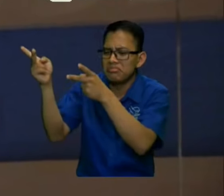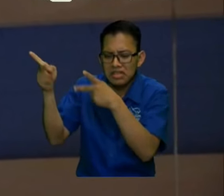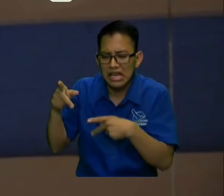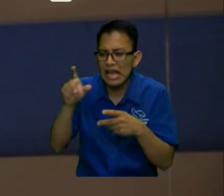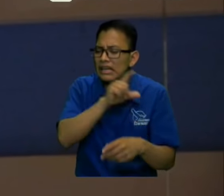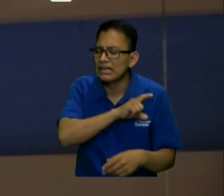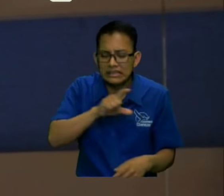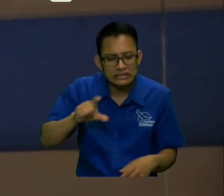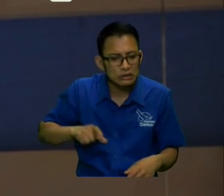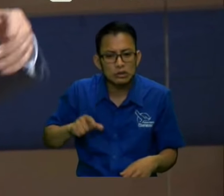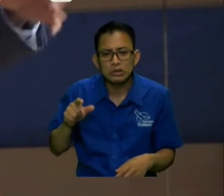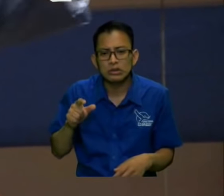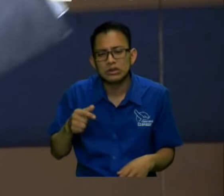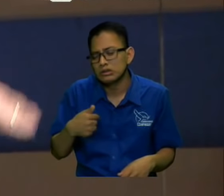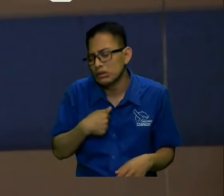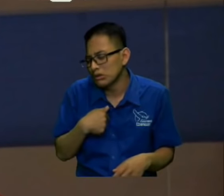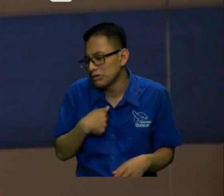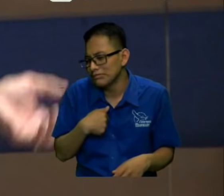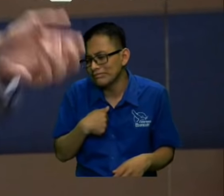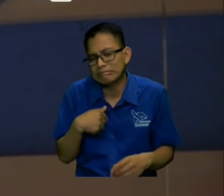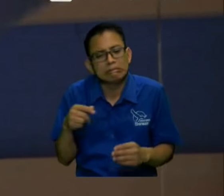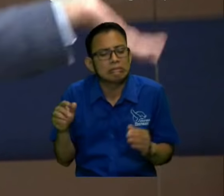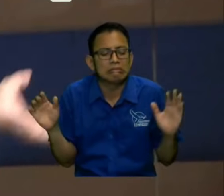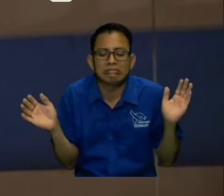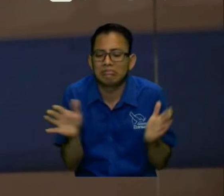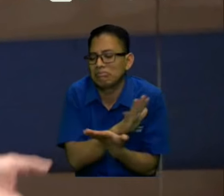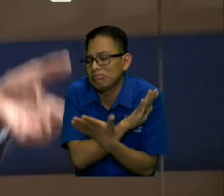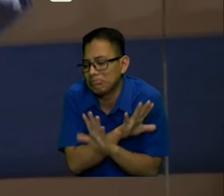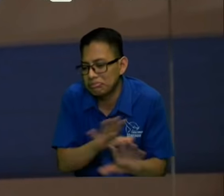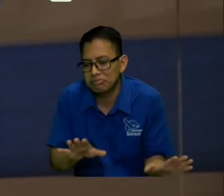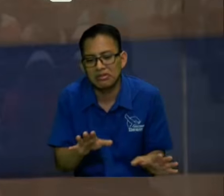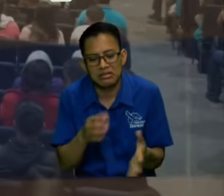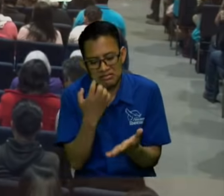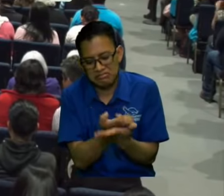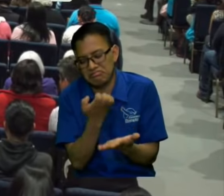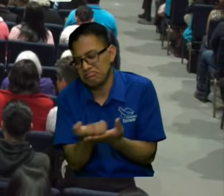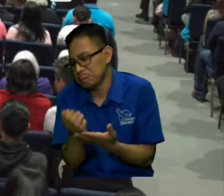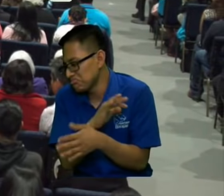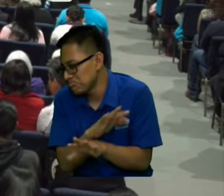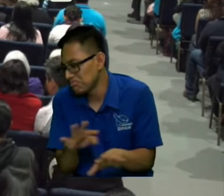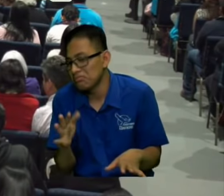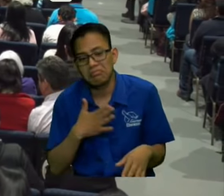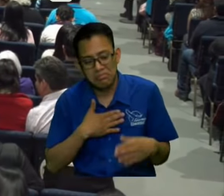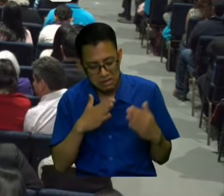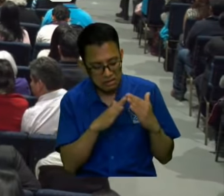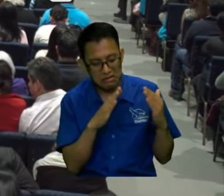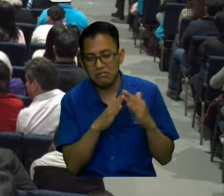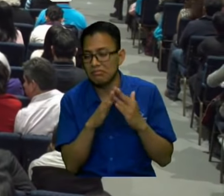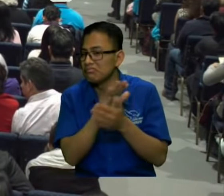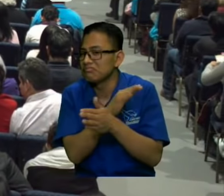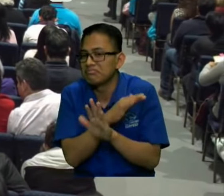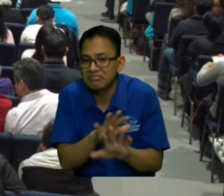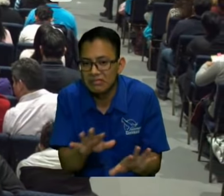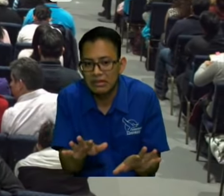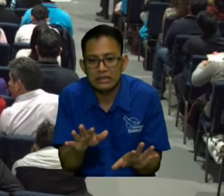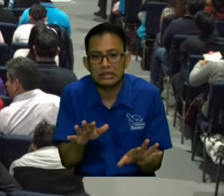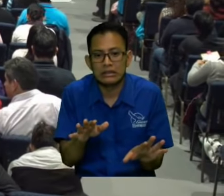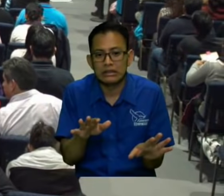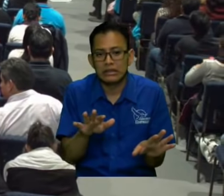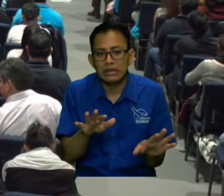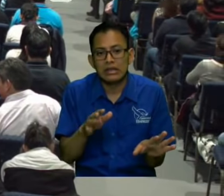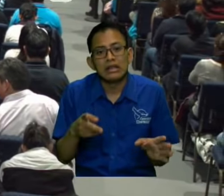pedazos. Mi hogar estaba hecho pedazos, mi economía estaba hecho pedazos, mi perspectiva de la vida